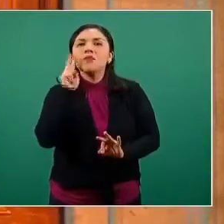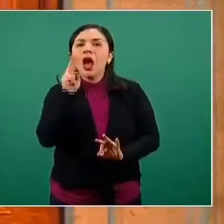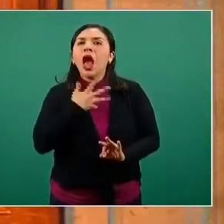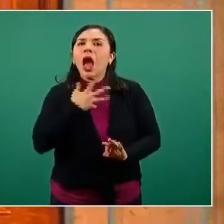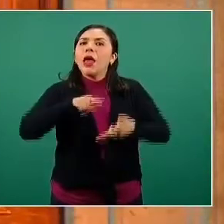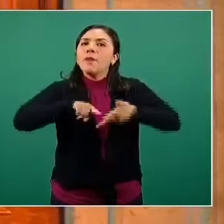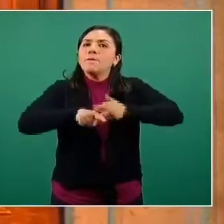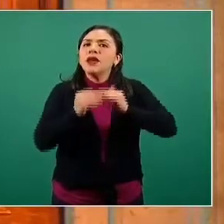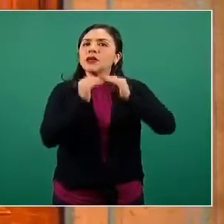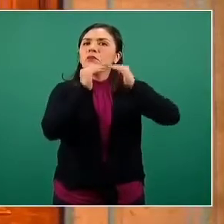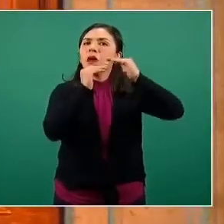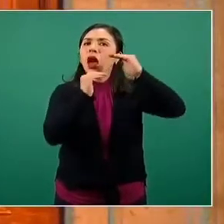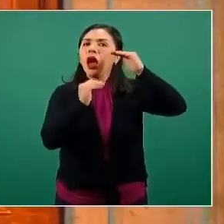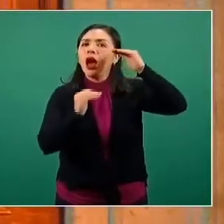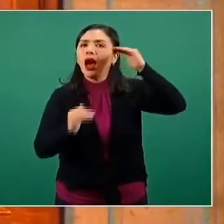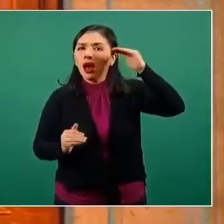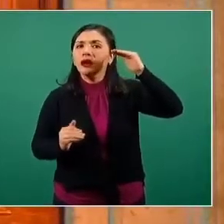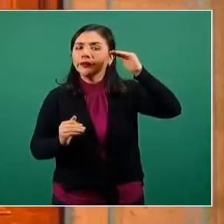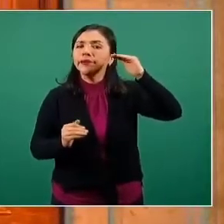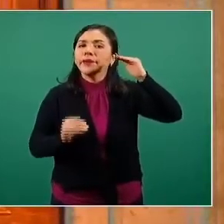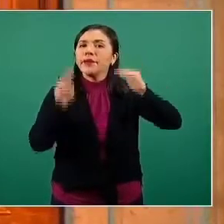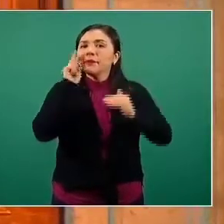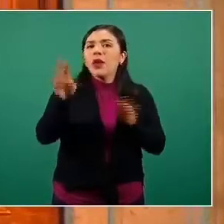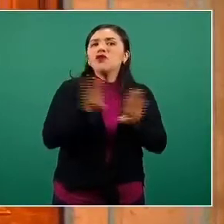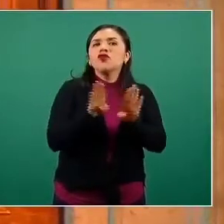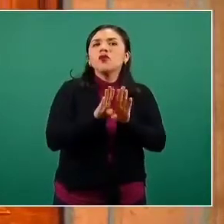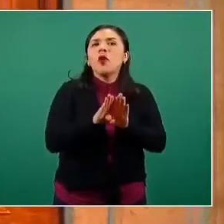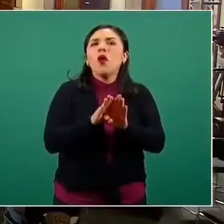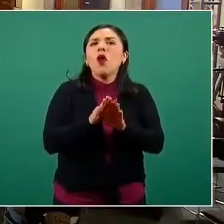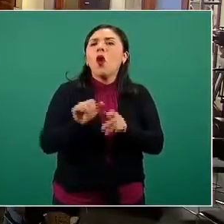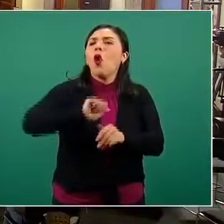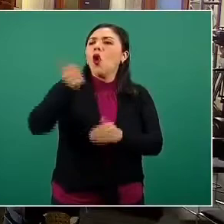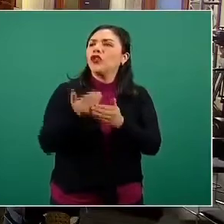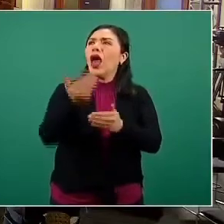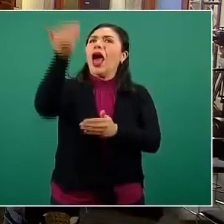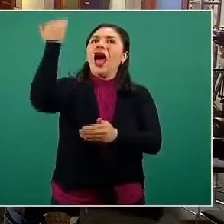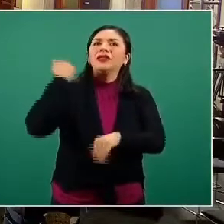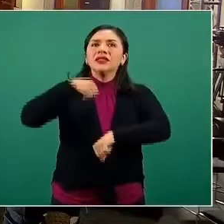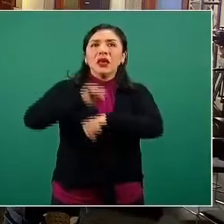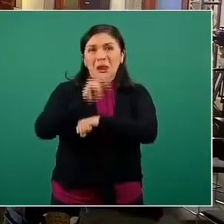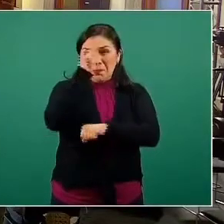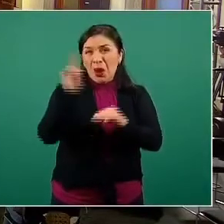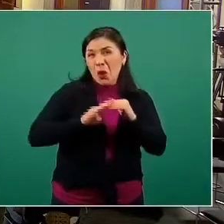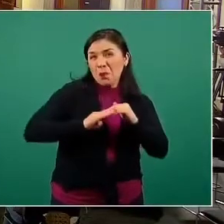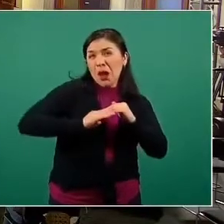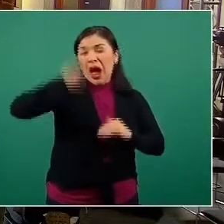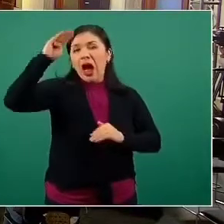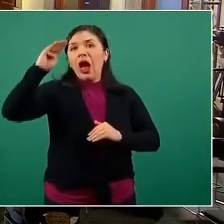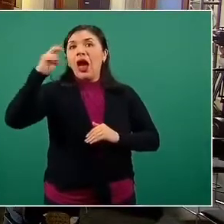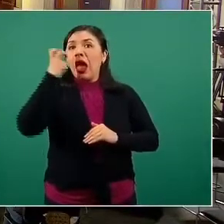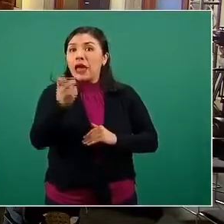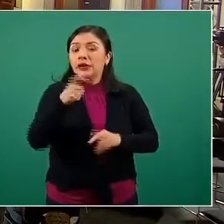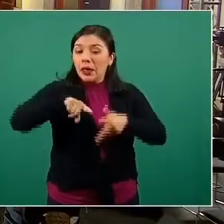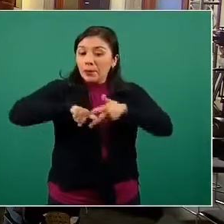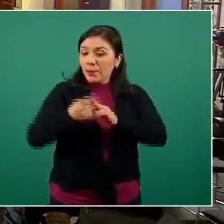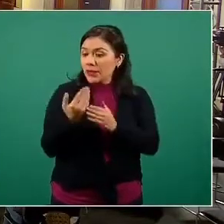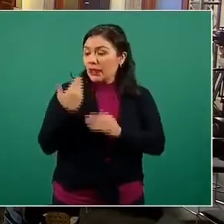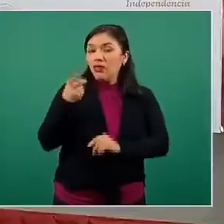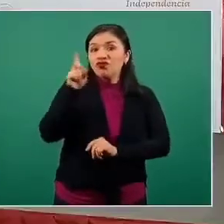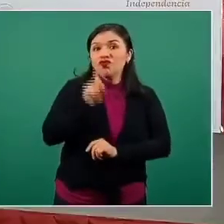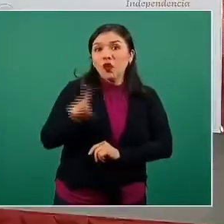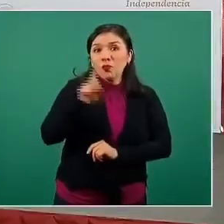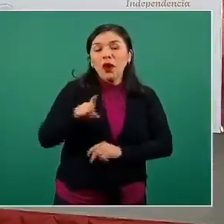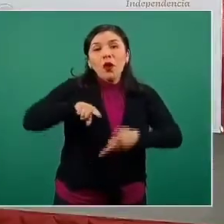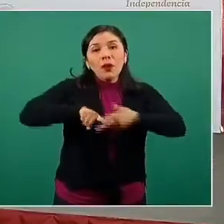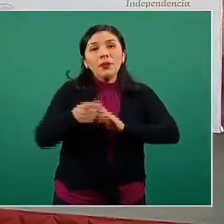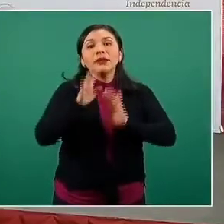ser descendente en función a comportamiento de semanas previas. El domingo empezamos a graficar